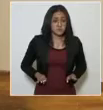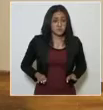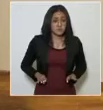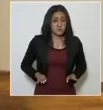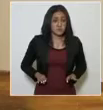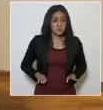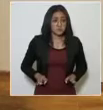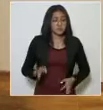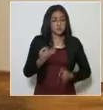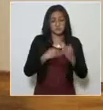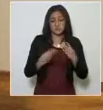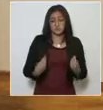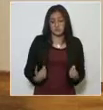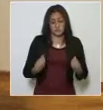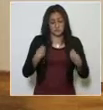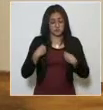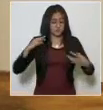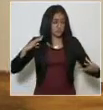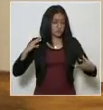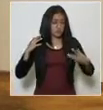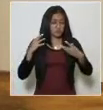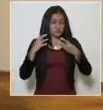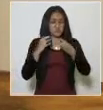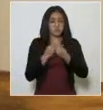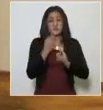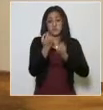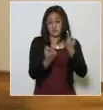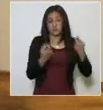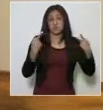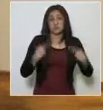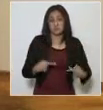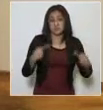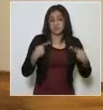de toda la vida de ciertas personas,